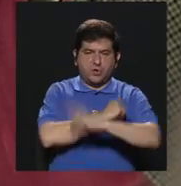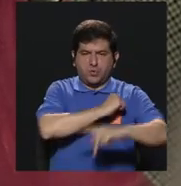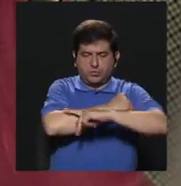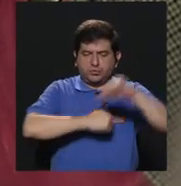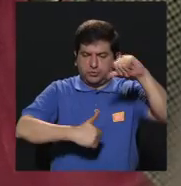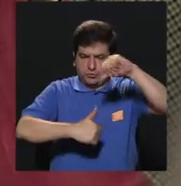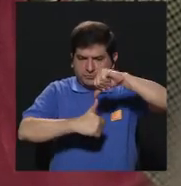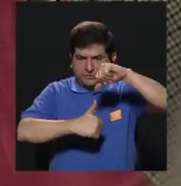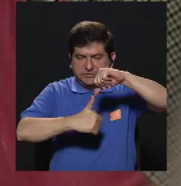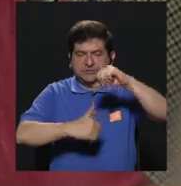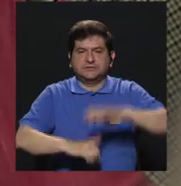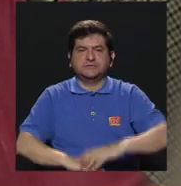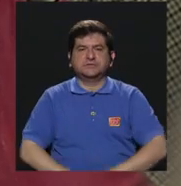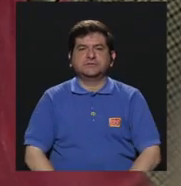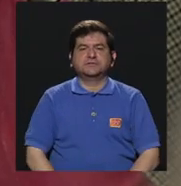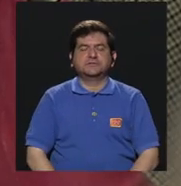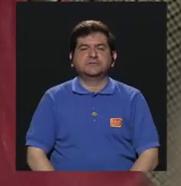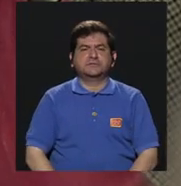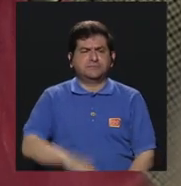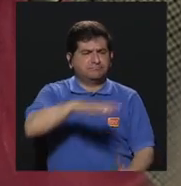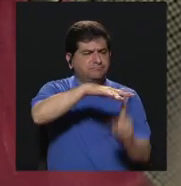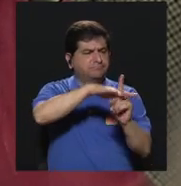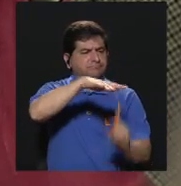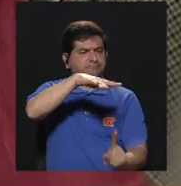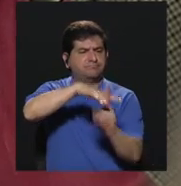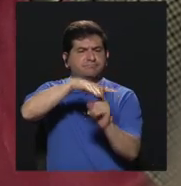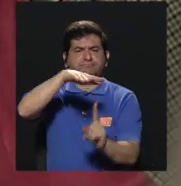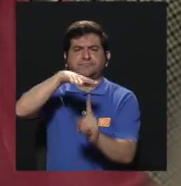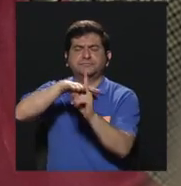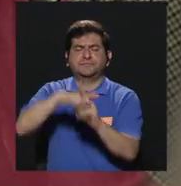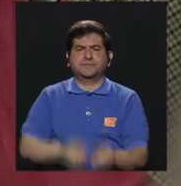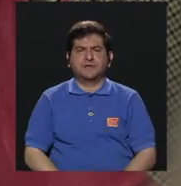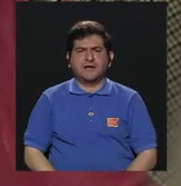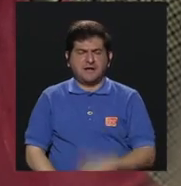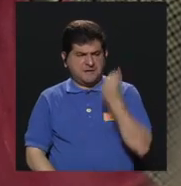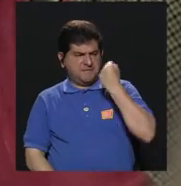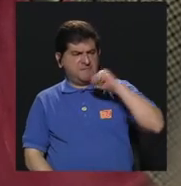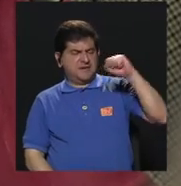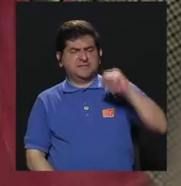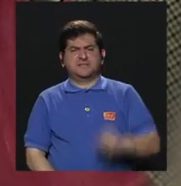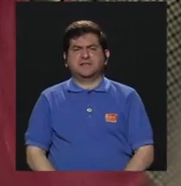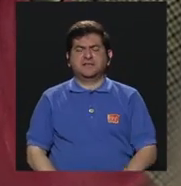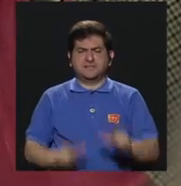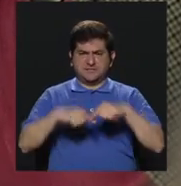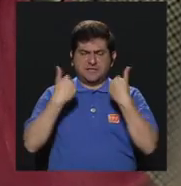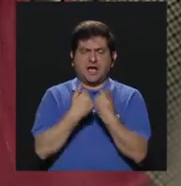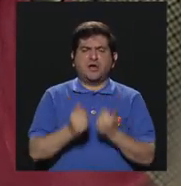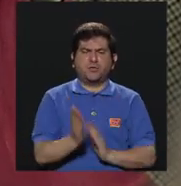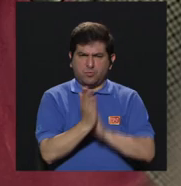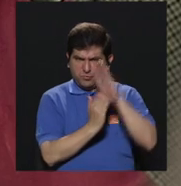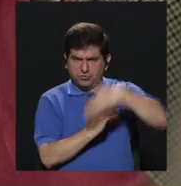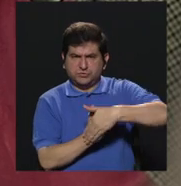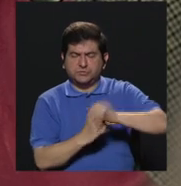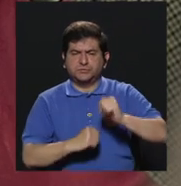centroamericanos, el florecimiento de la resistencia a las fuerzas que los atropellan.